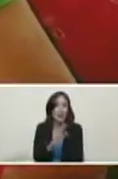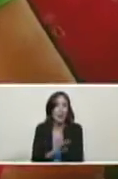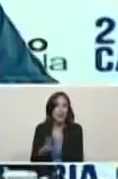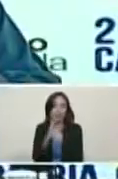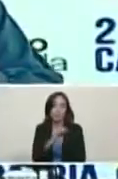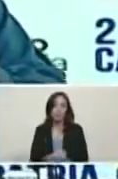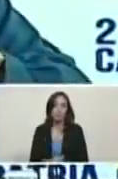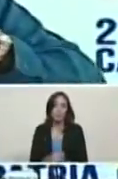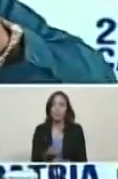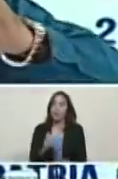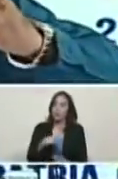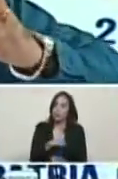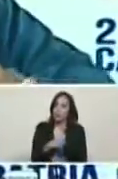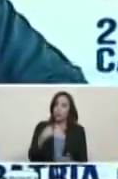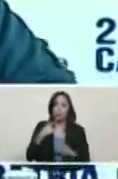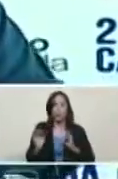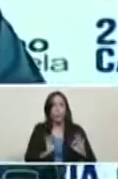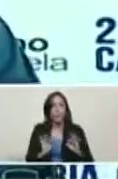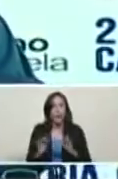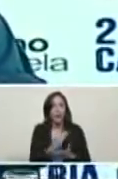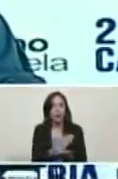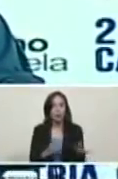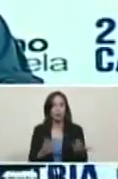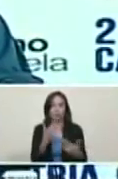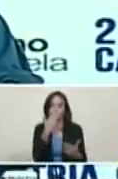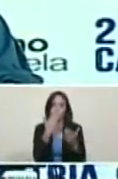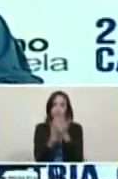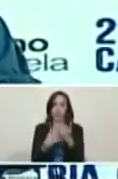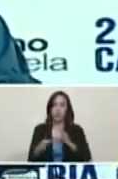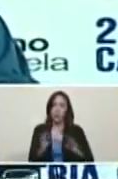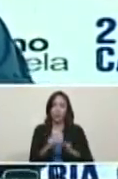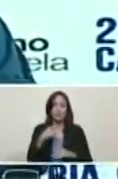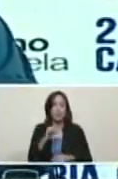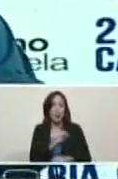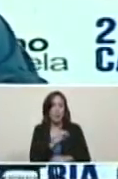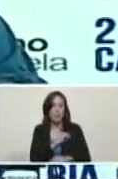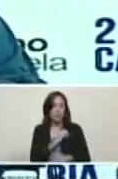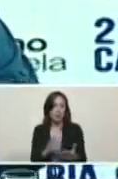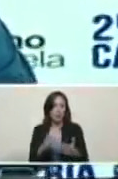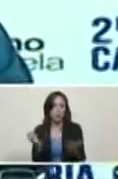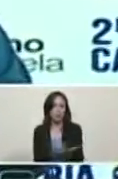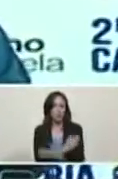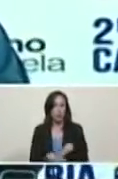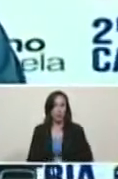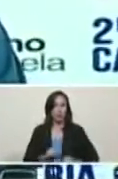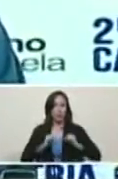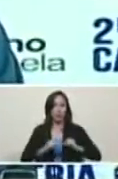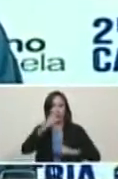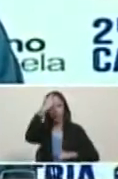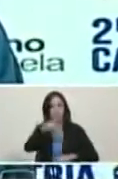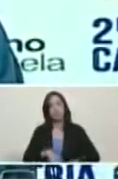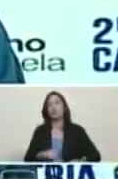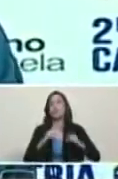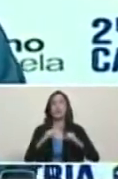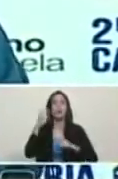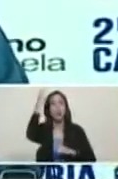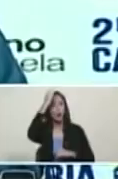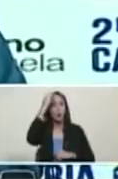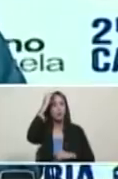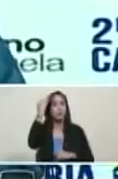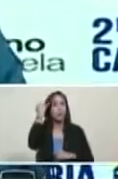Y debemos nosotros prepararnos. Por eso digo, nervios de acero, calma y cordura, máxima